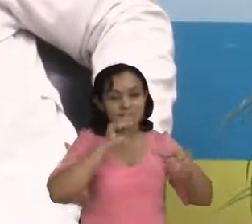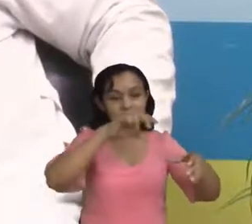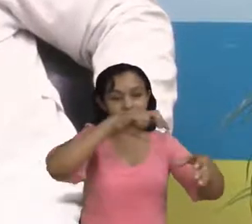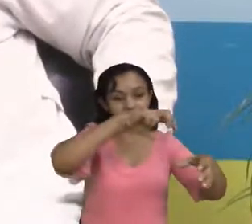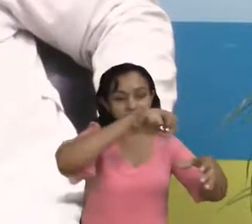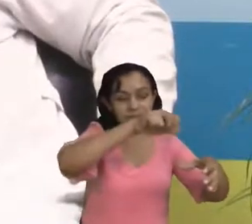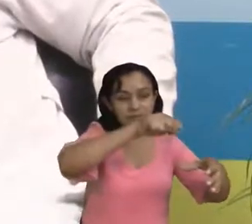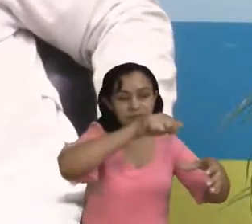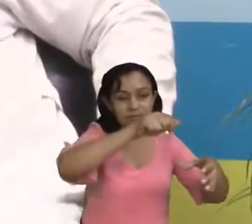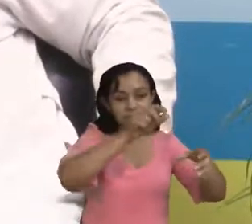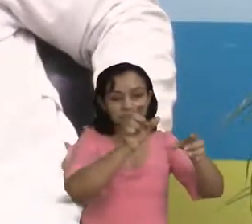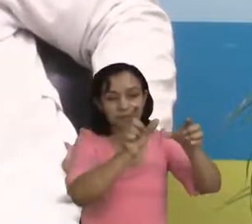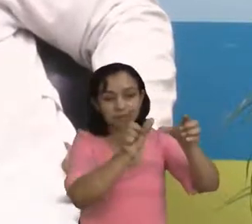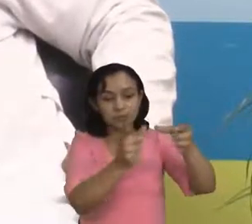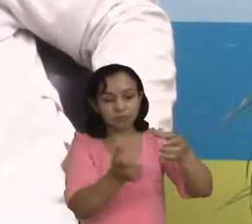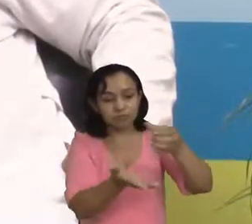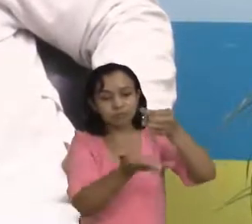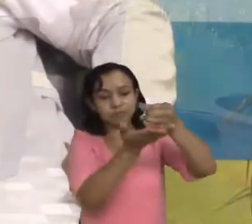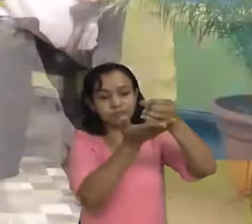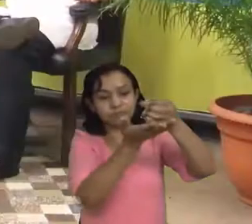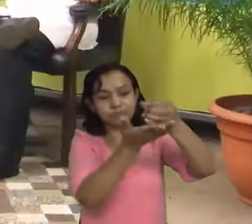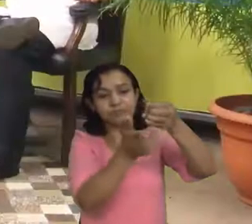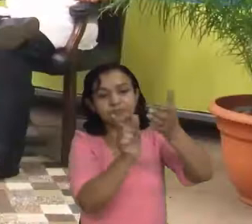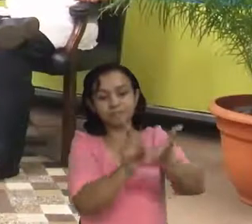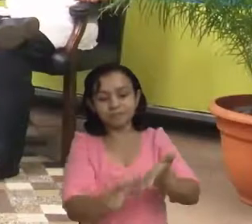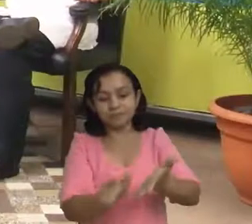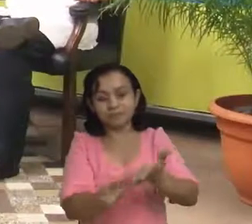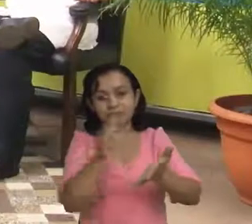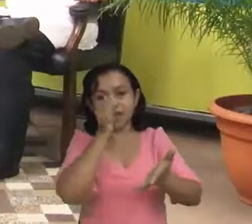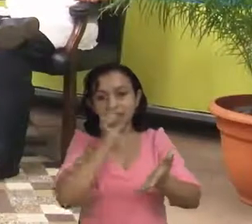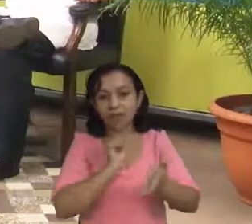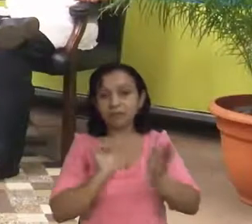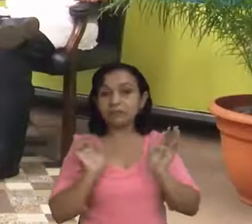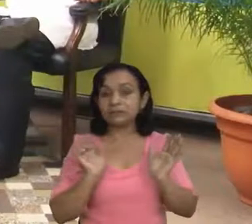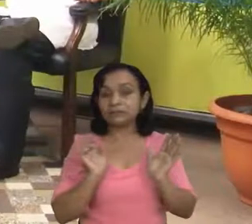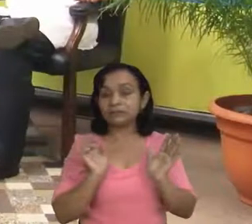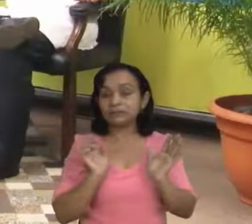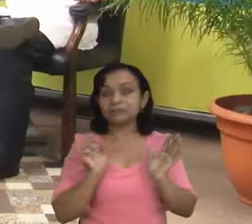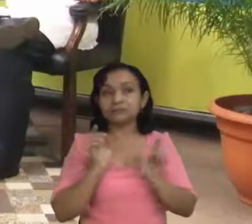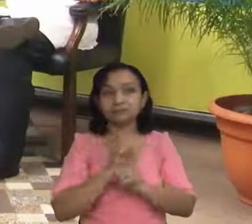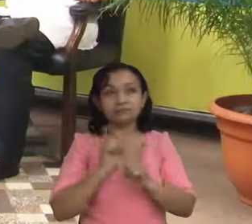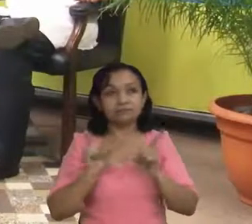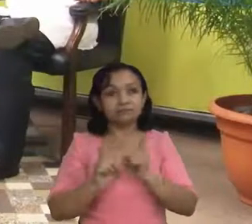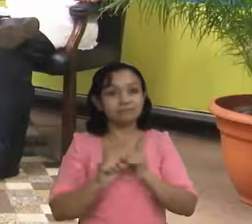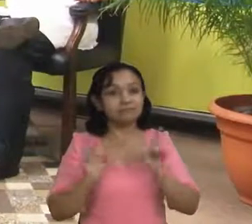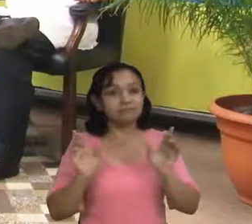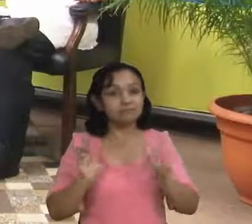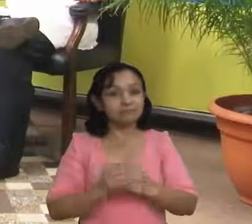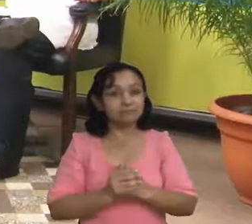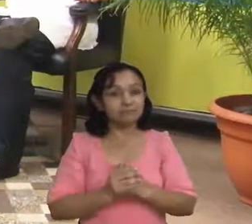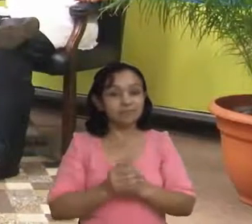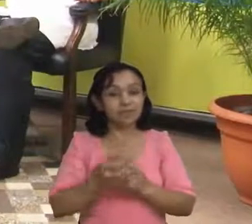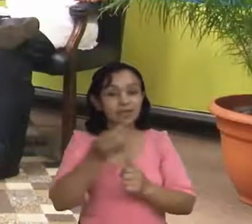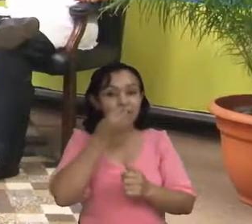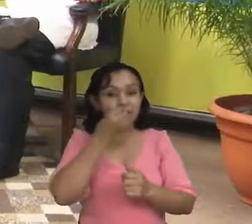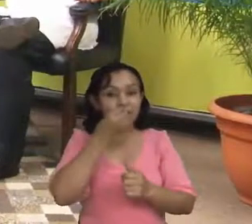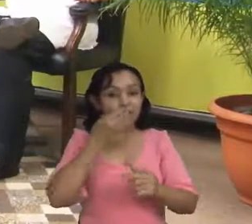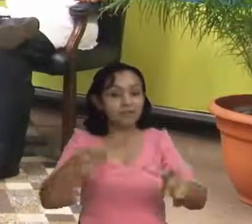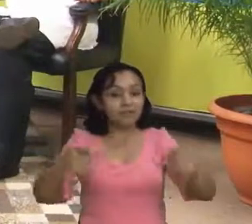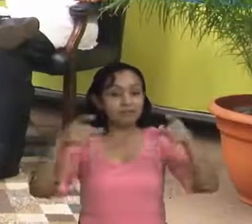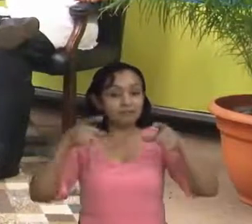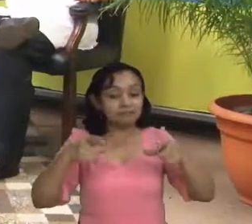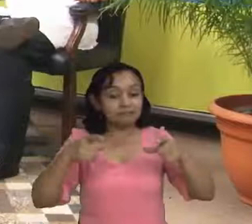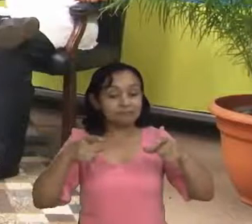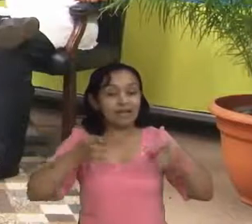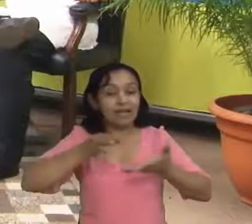tienen filtro, ¿verdad?, en su casa. Entonces, esas son otras cosas que deben de tener. Interesante. Ahora, en cuanto a las comidas, por ejemplo, la bebida, el